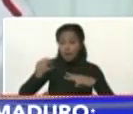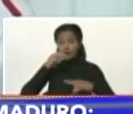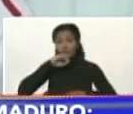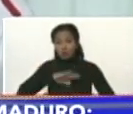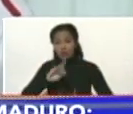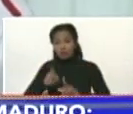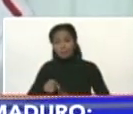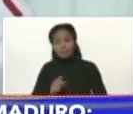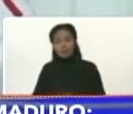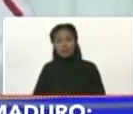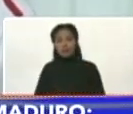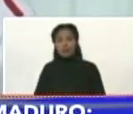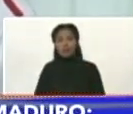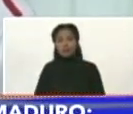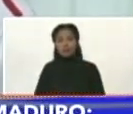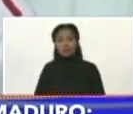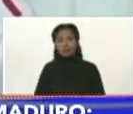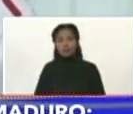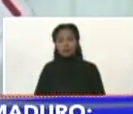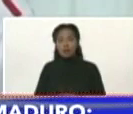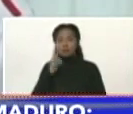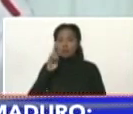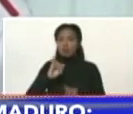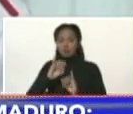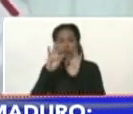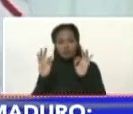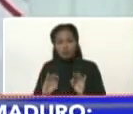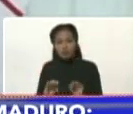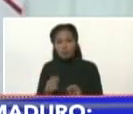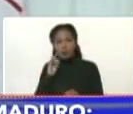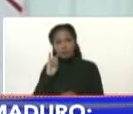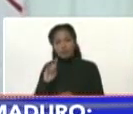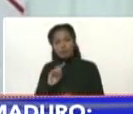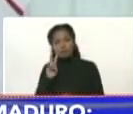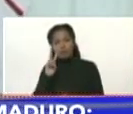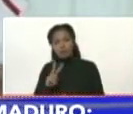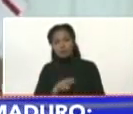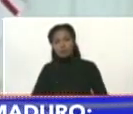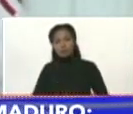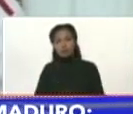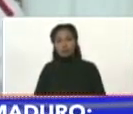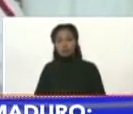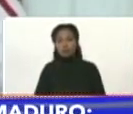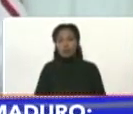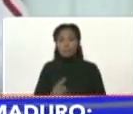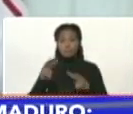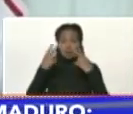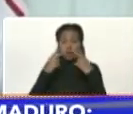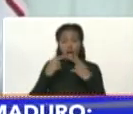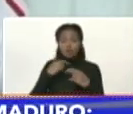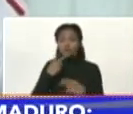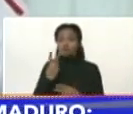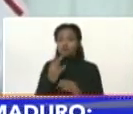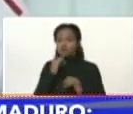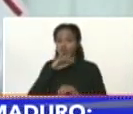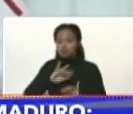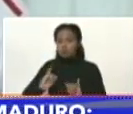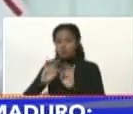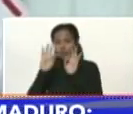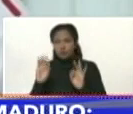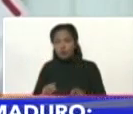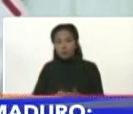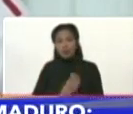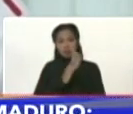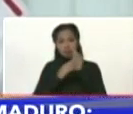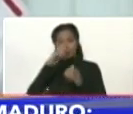historia los está observando y los juzgará. Escuchen la voz de la historia. Su